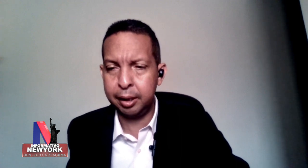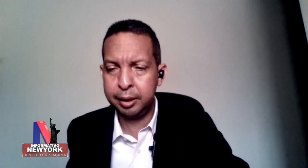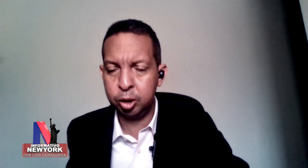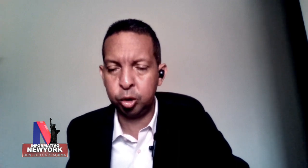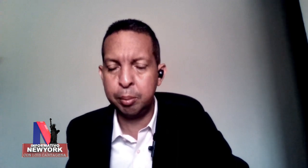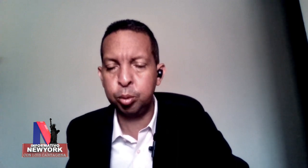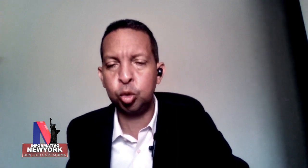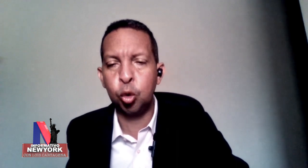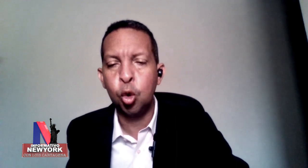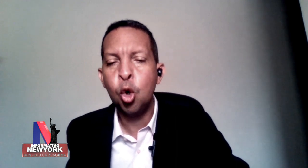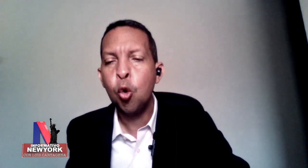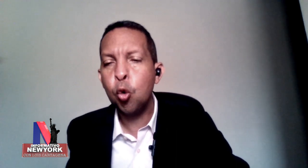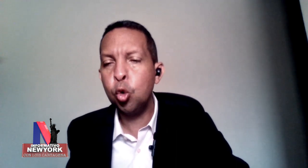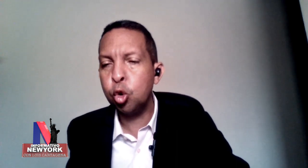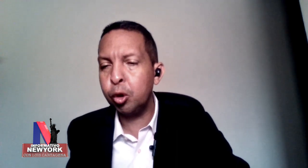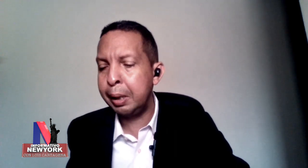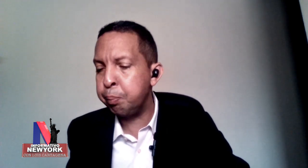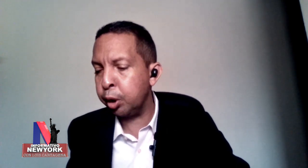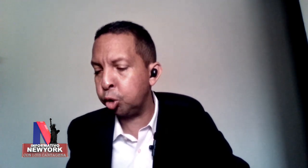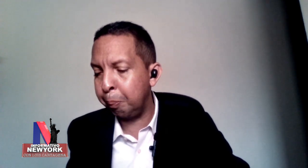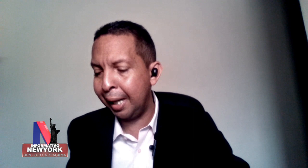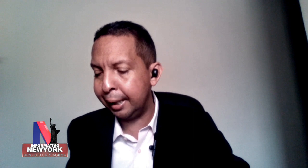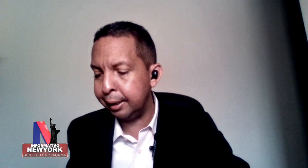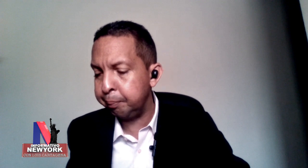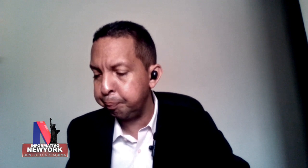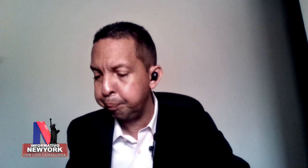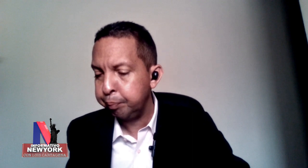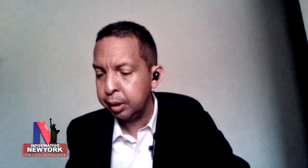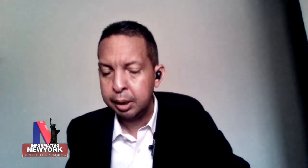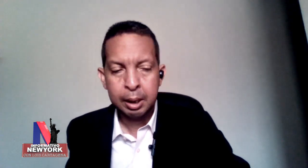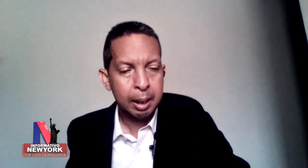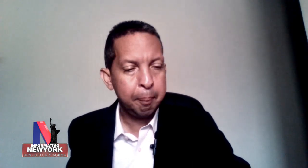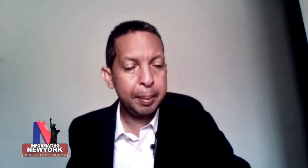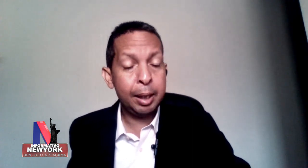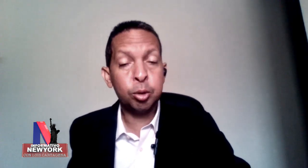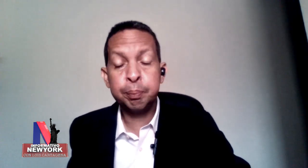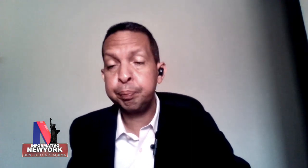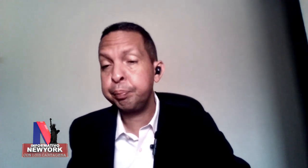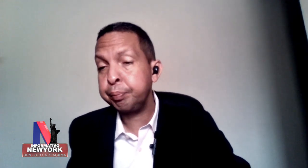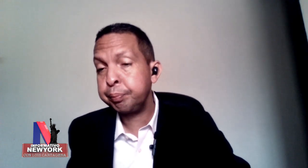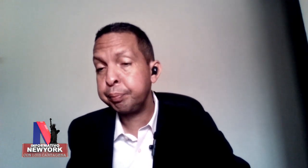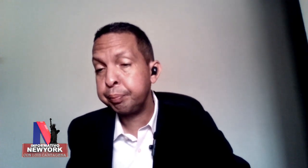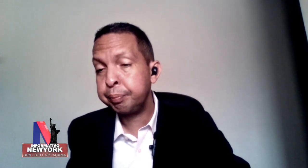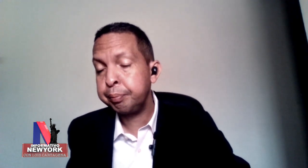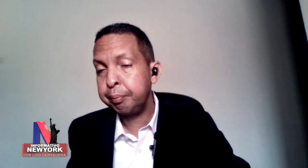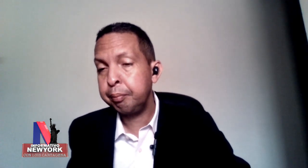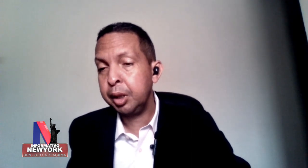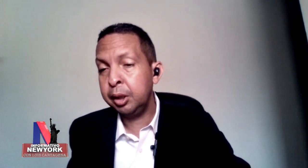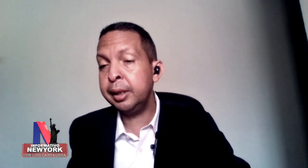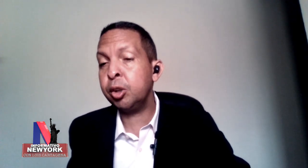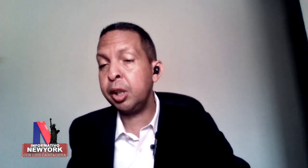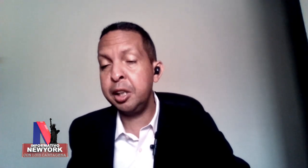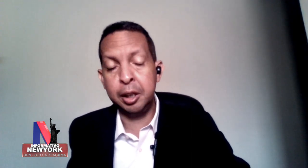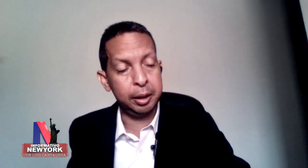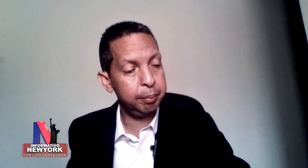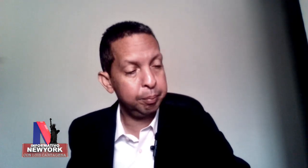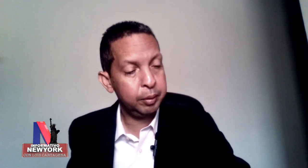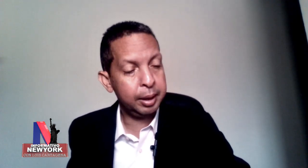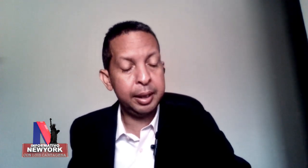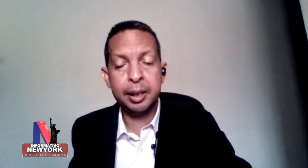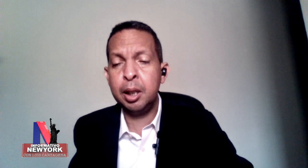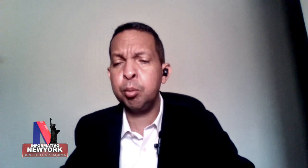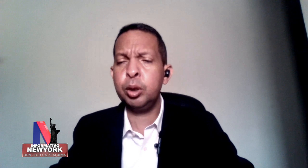por Master 106.1 en Puerto Plata. Pero, dice doña